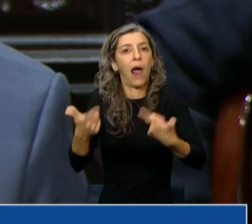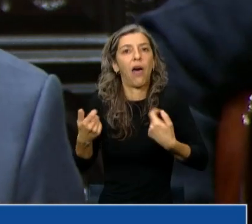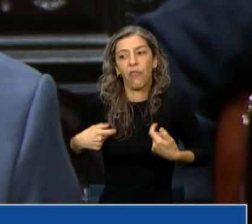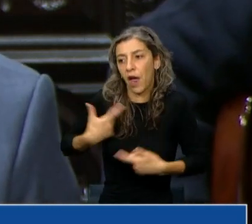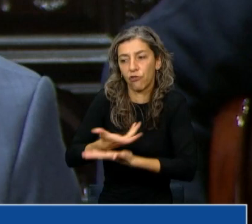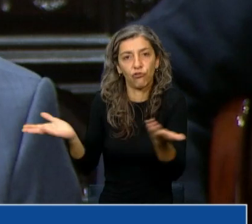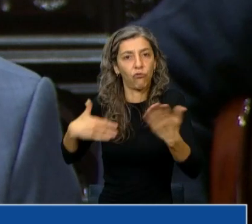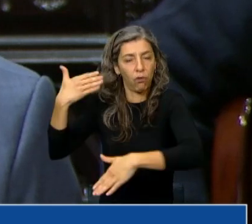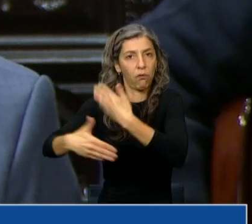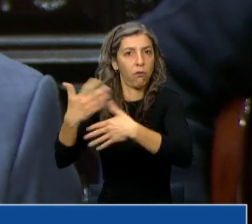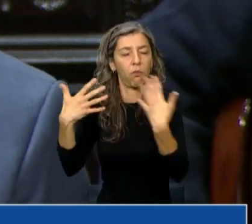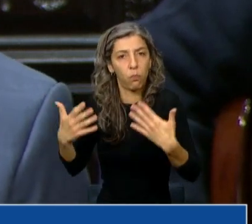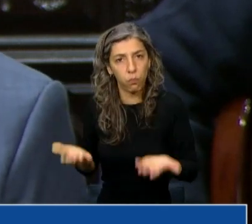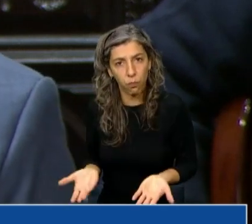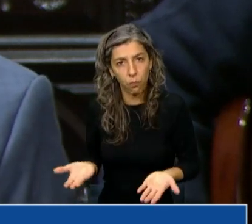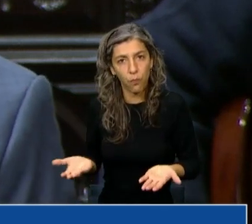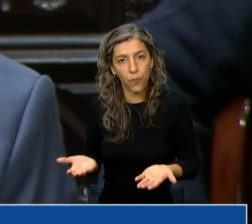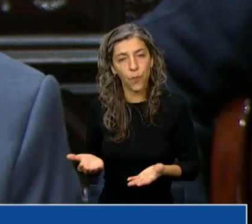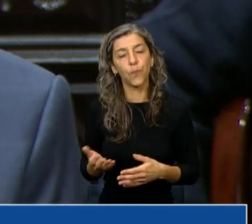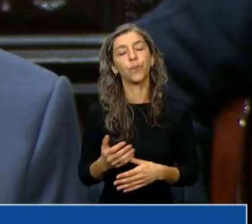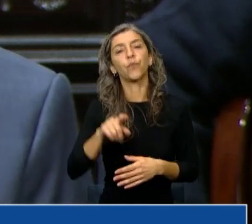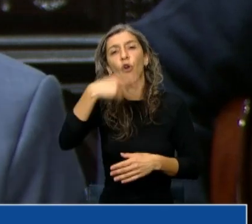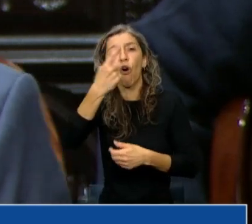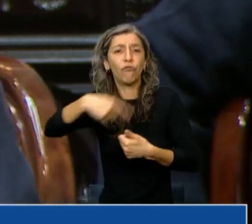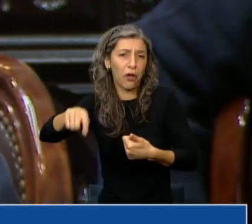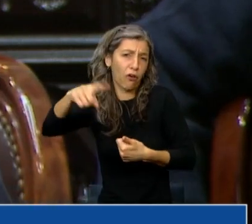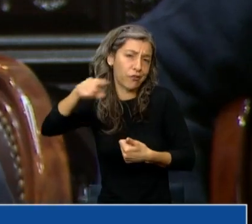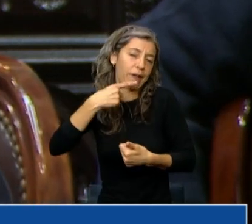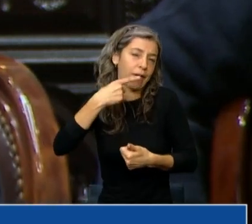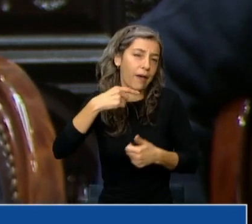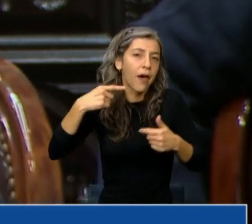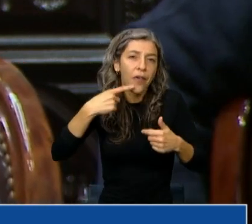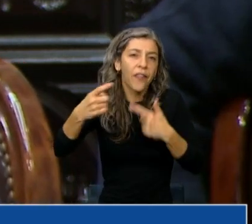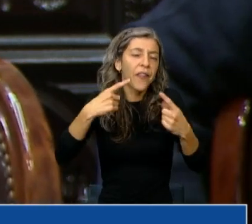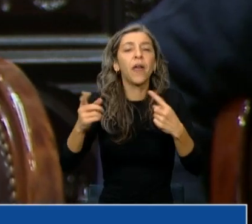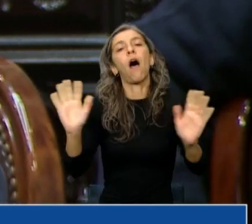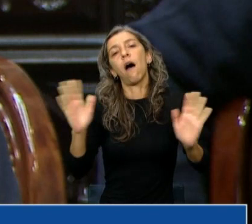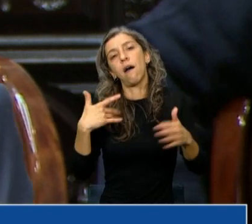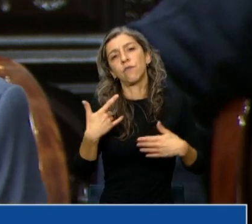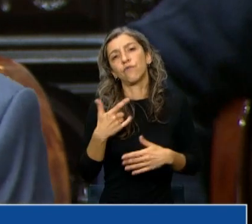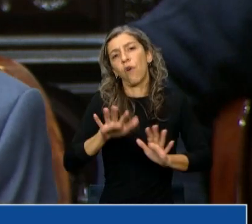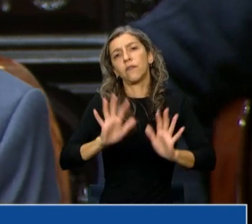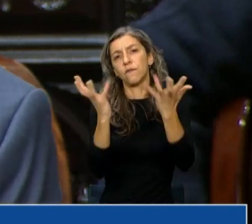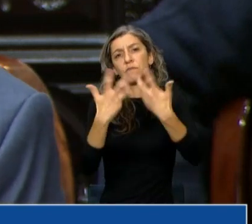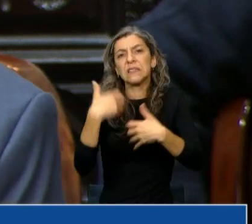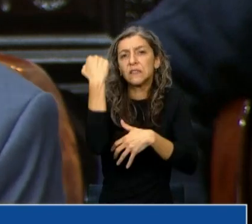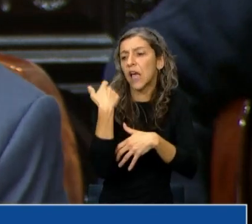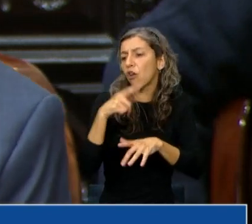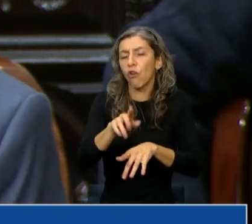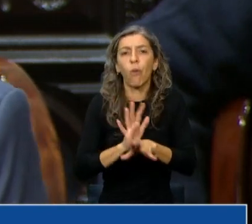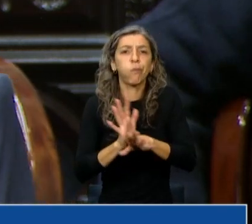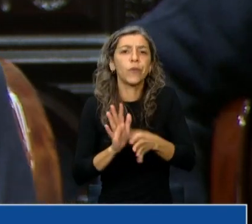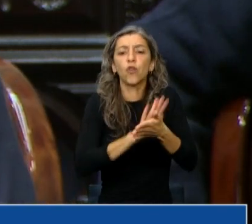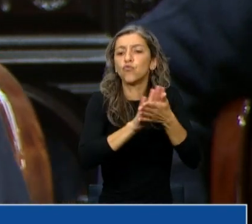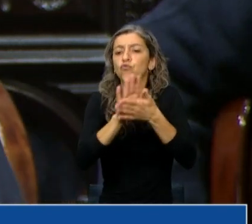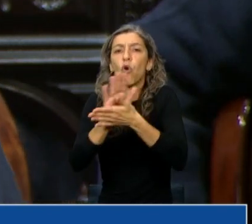Mire, otra de las cosas que decían es que no se puede poner parches al sistema tributario si no se discute